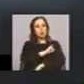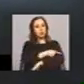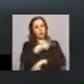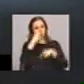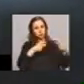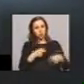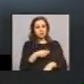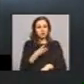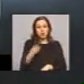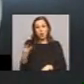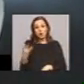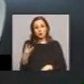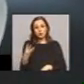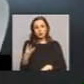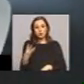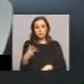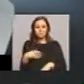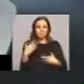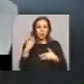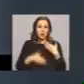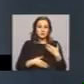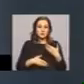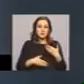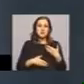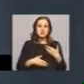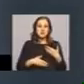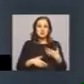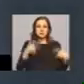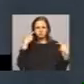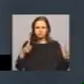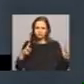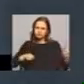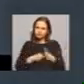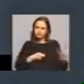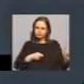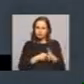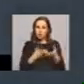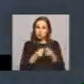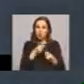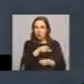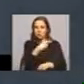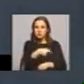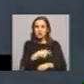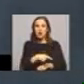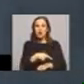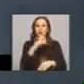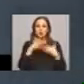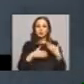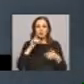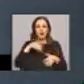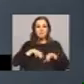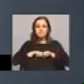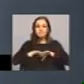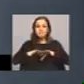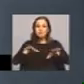y tres o cuatro... Bueno, que empiecen a aparecerle muros a él alrededor, porque si no, ese temblor que está sucediendo ahí va a llegar a Europa. Ya está